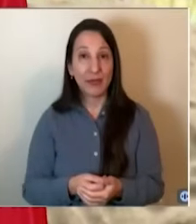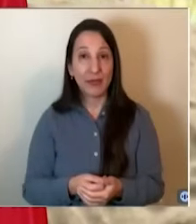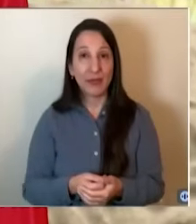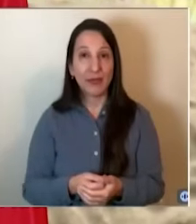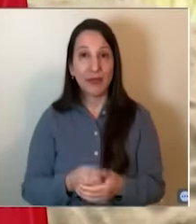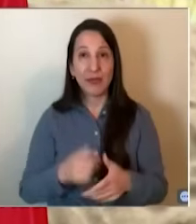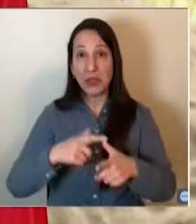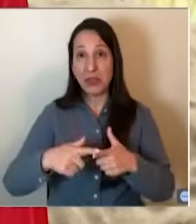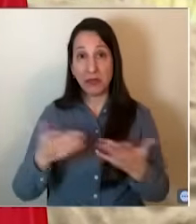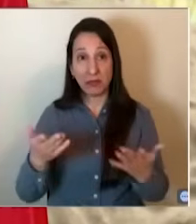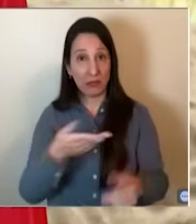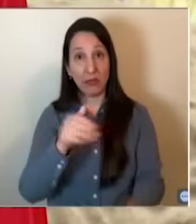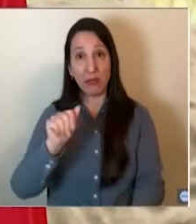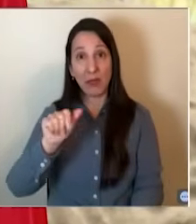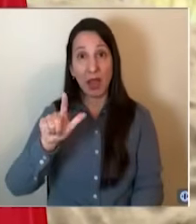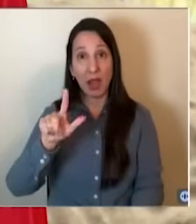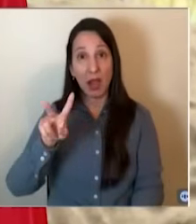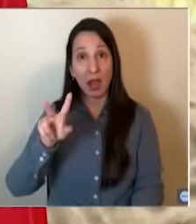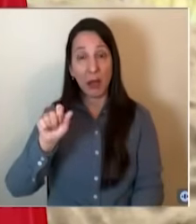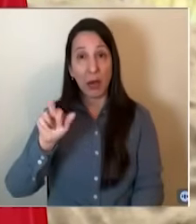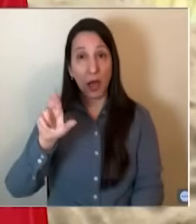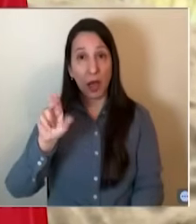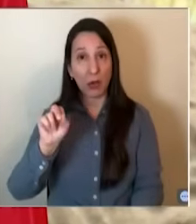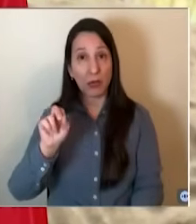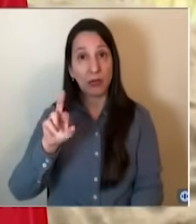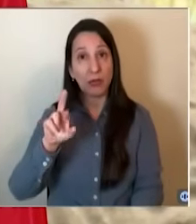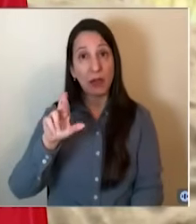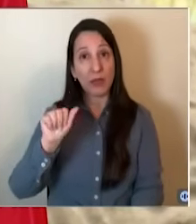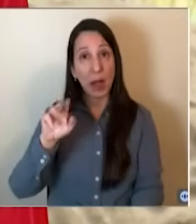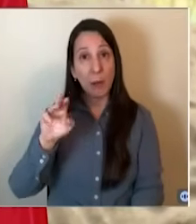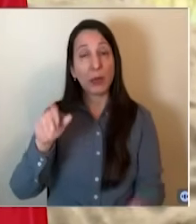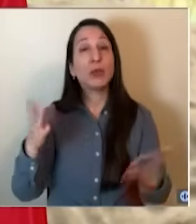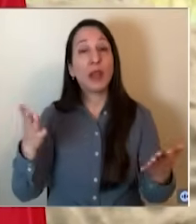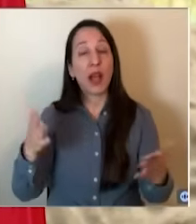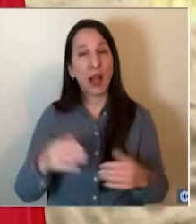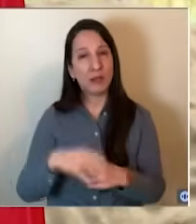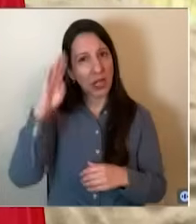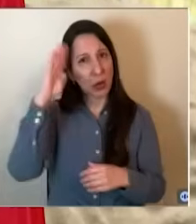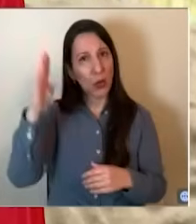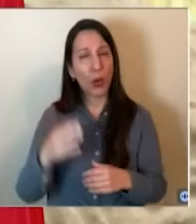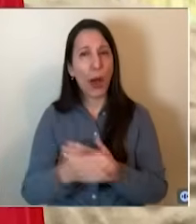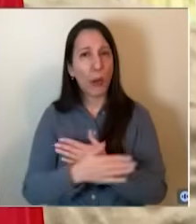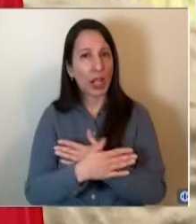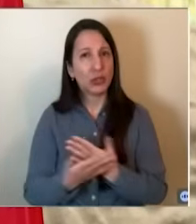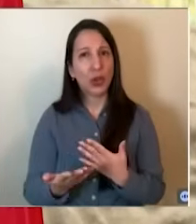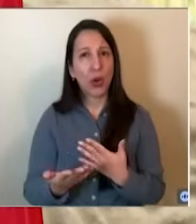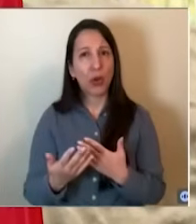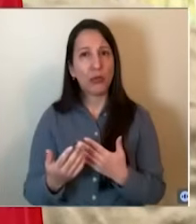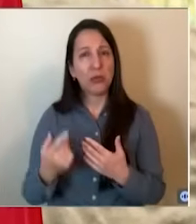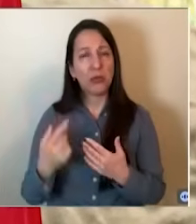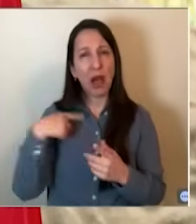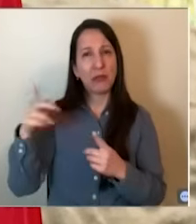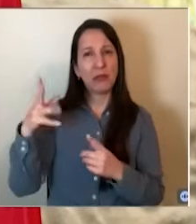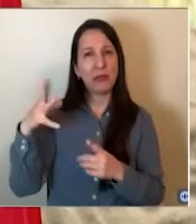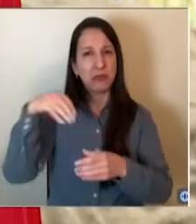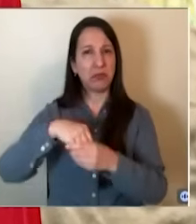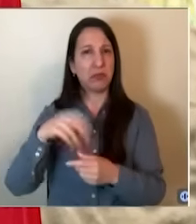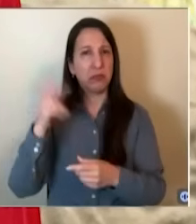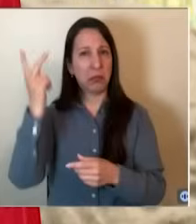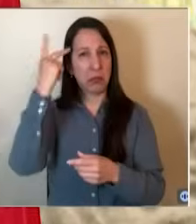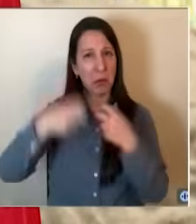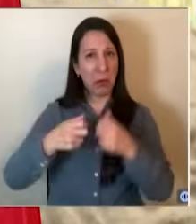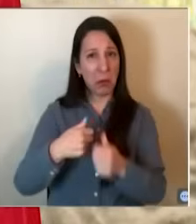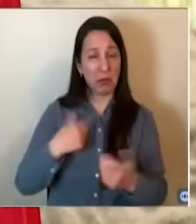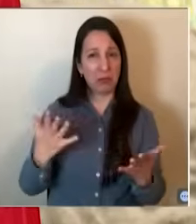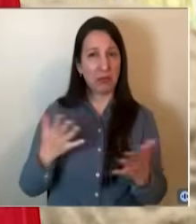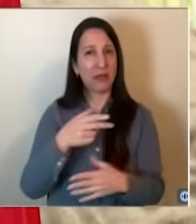Álvaro Ramos, ¿cómo está? Yo lo saludo y le doy un abrazo para que nos metan en beligerancia política también. Doña Natalia,